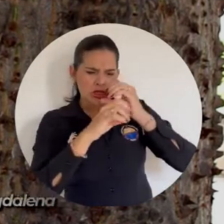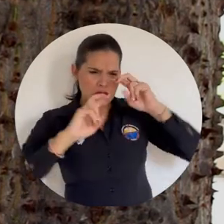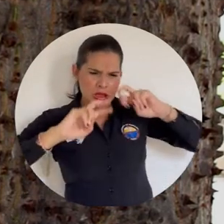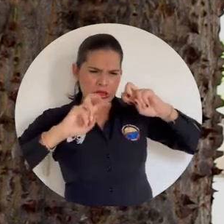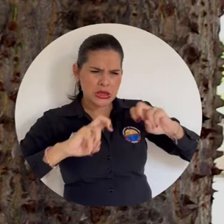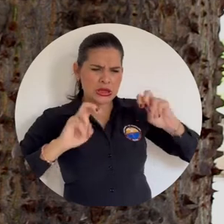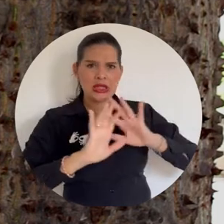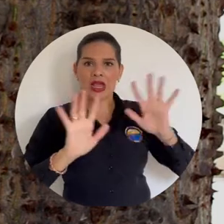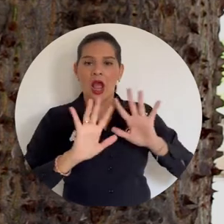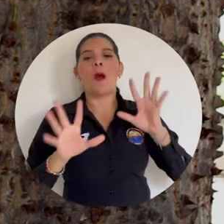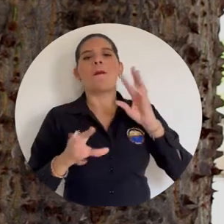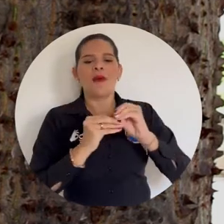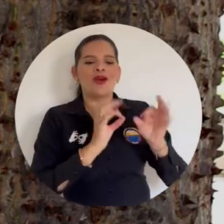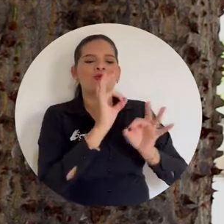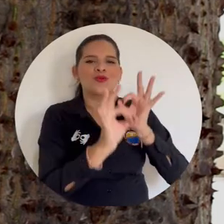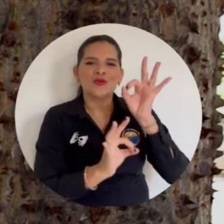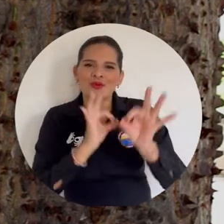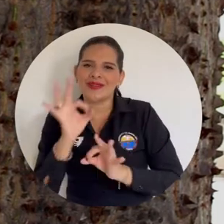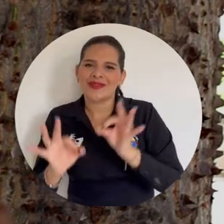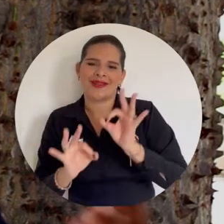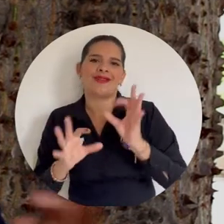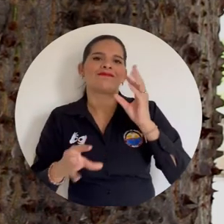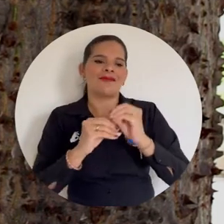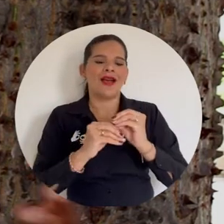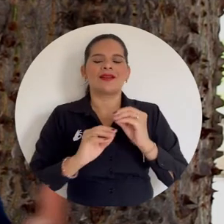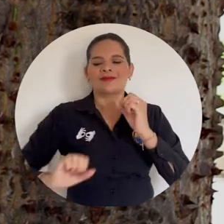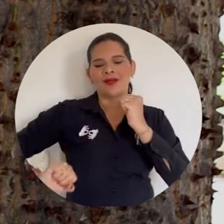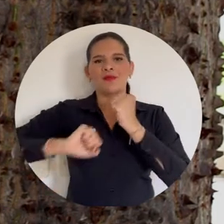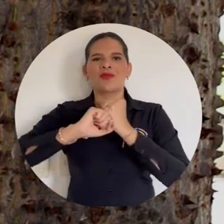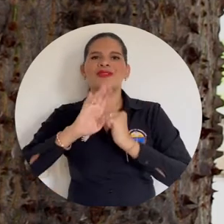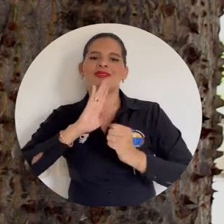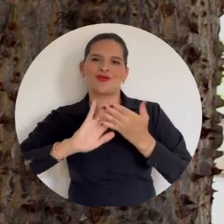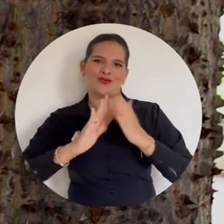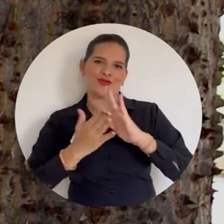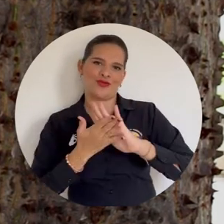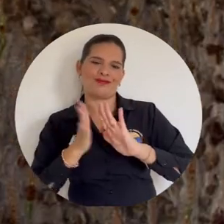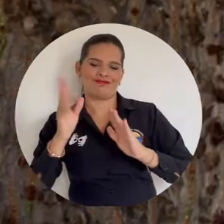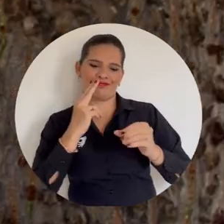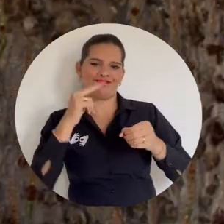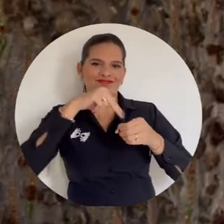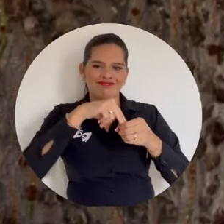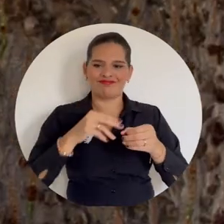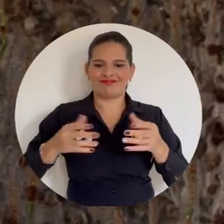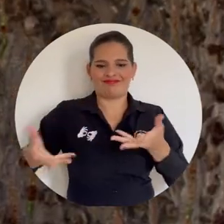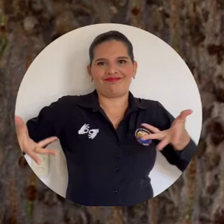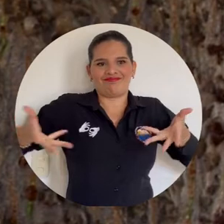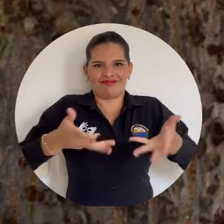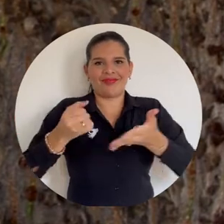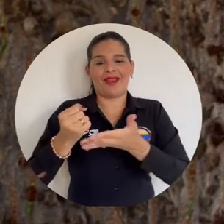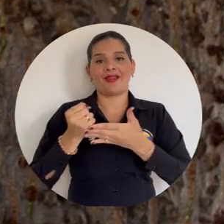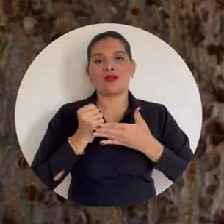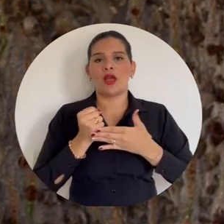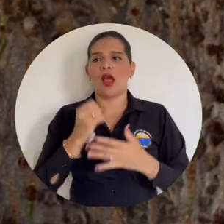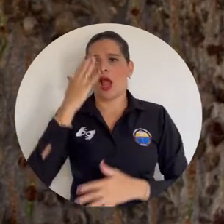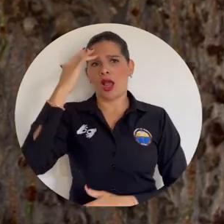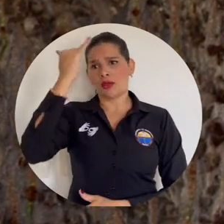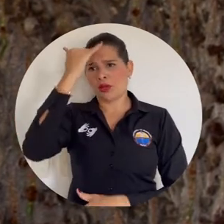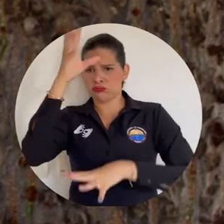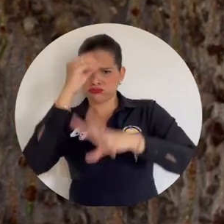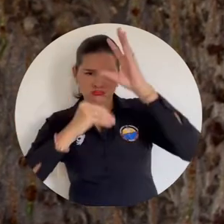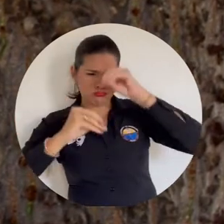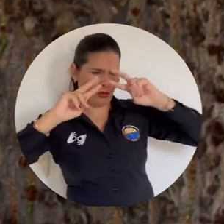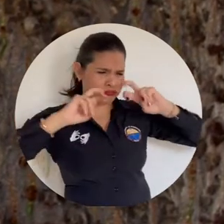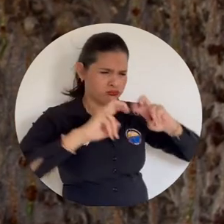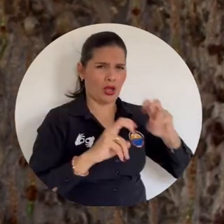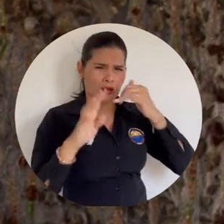solamente hacer ciencia, hacer conservación. Nosotros hacemos conservación de la mano de las personas, de las comunidades. Es un proyecto, la verdad, muy integral,